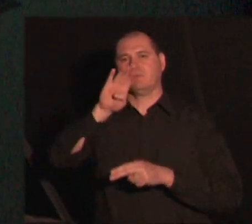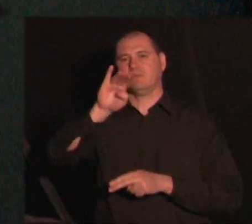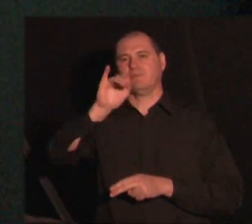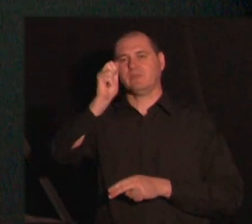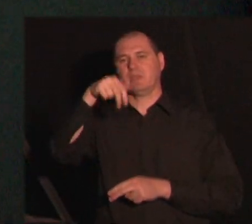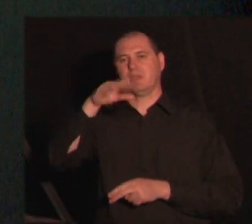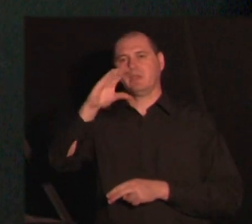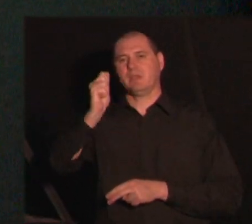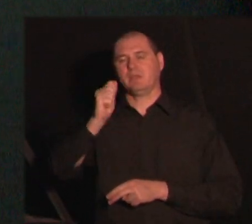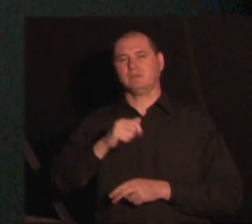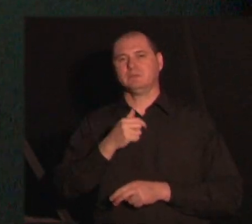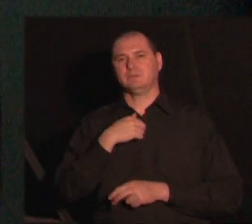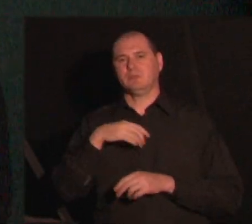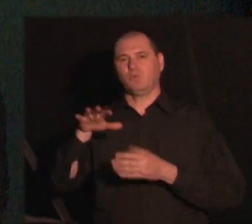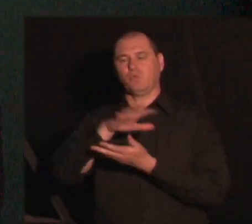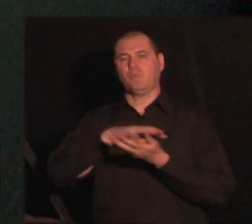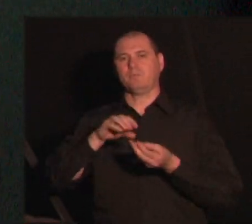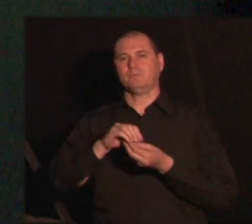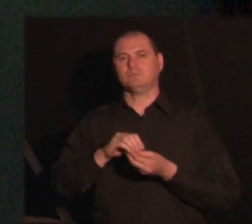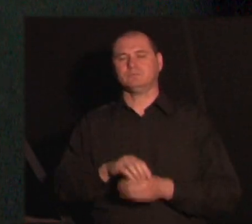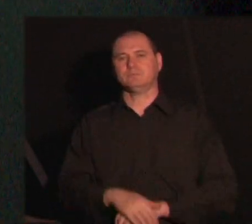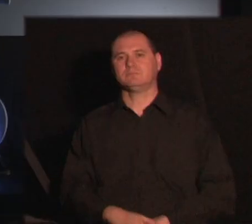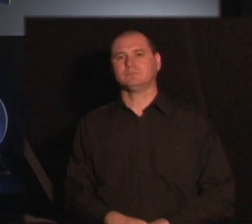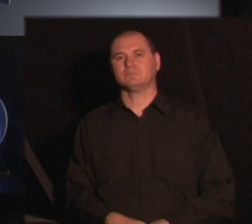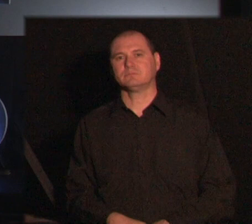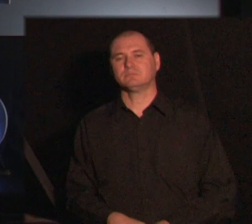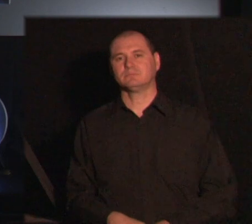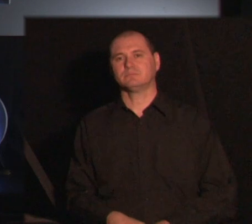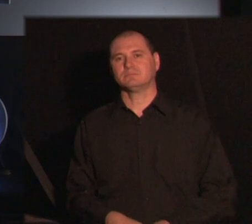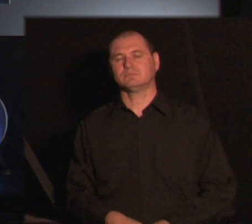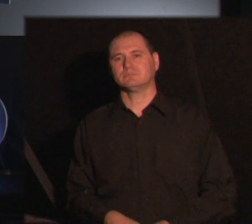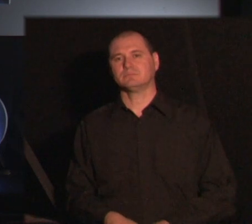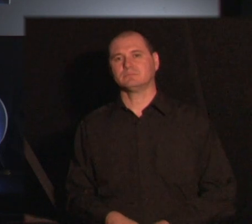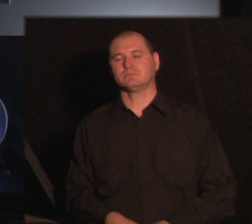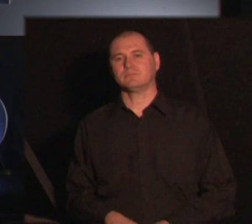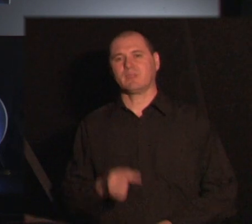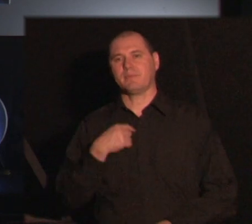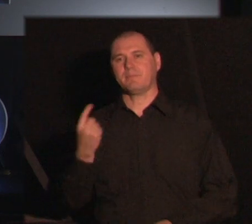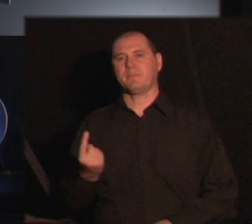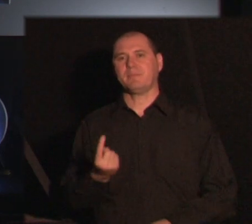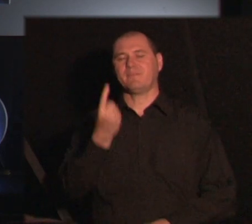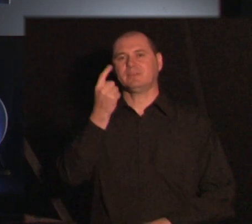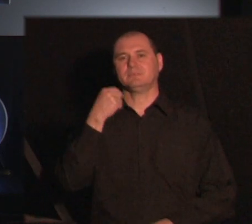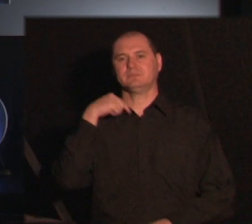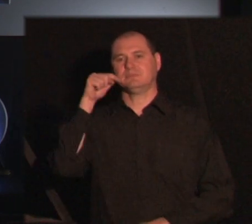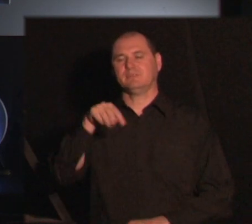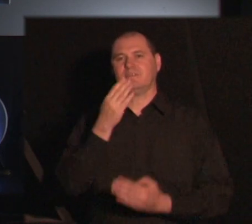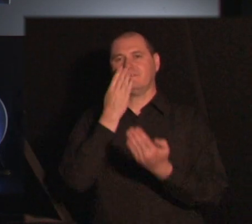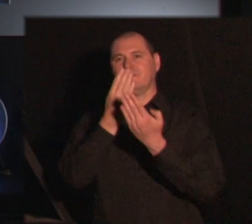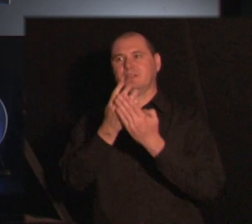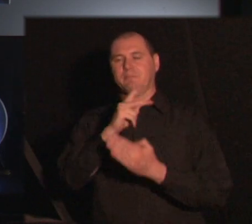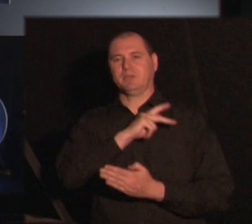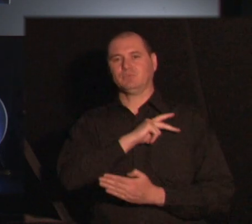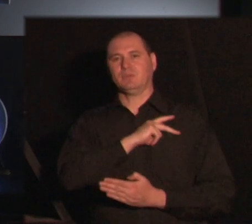Orqueda. Soy de la comunidad Ujesa Voz. Y nada, es la primera vez que estoy enfrente de